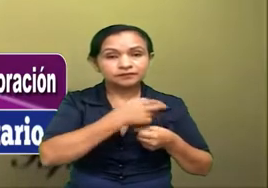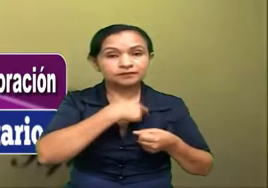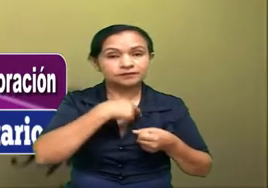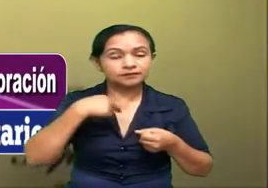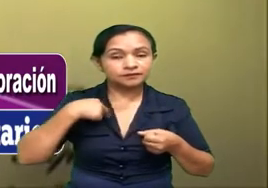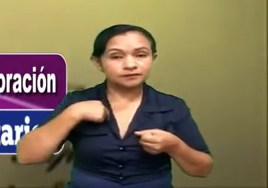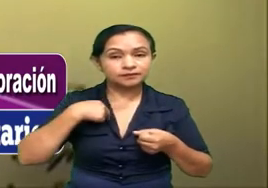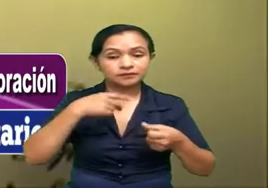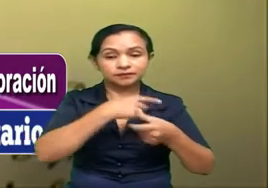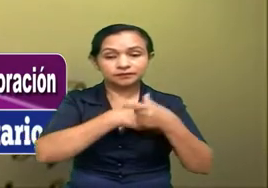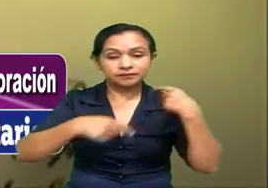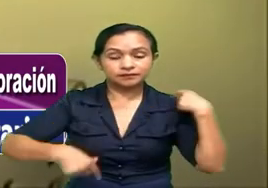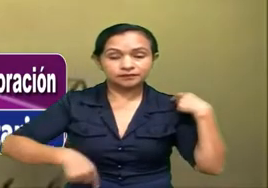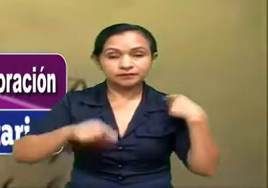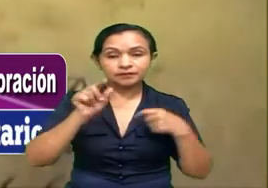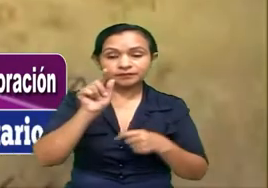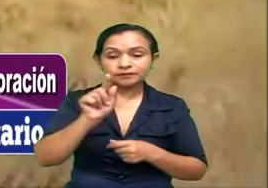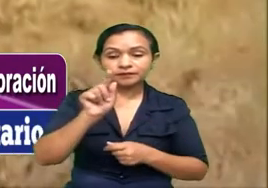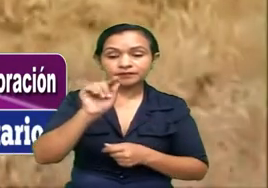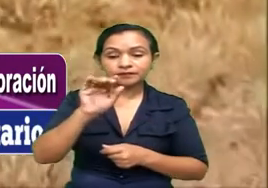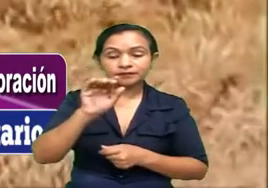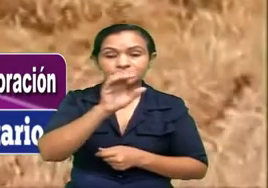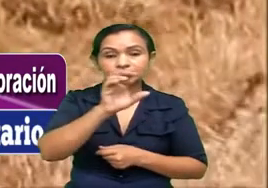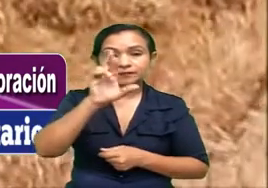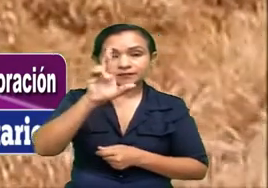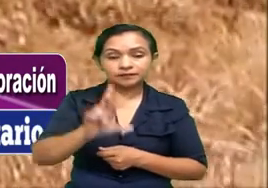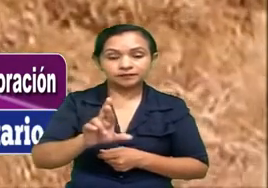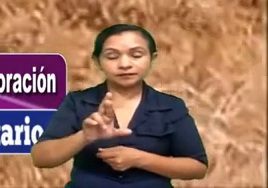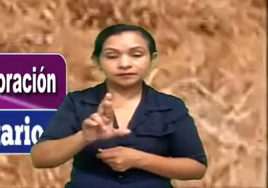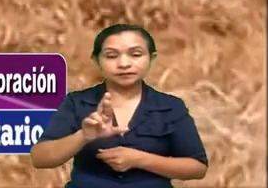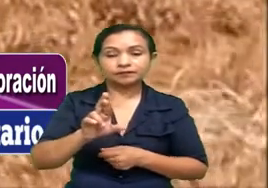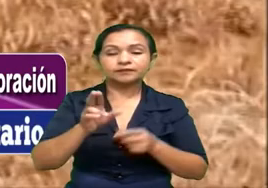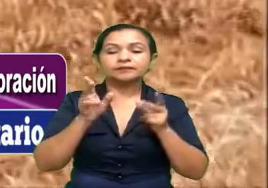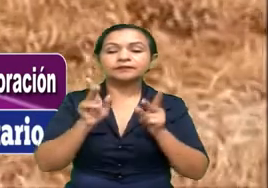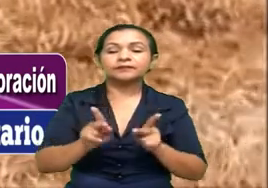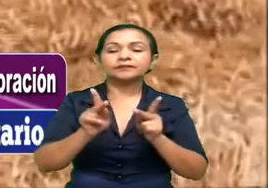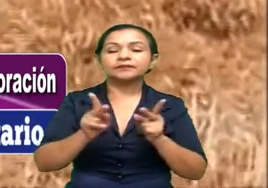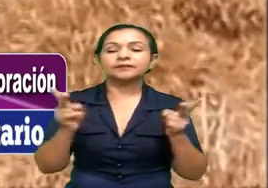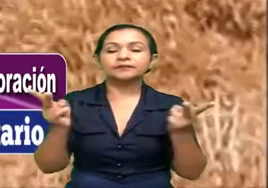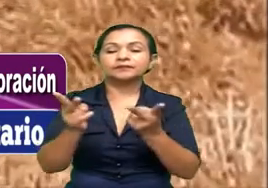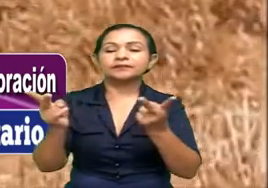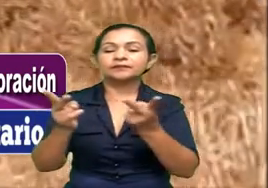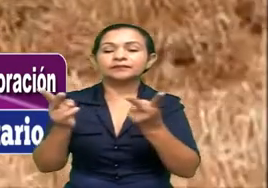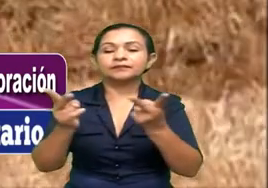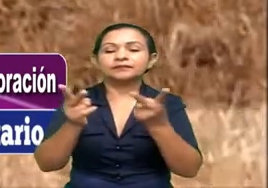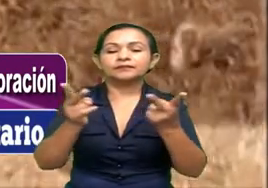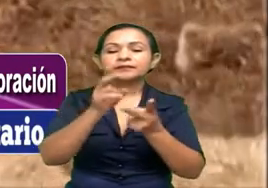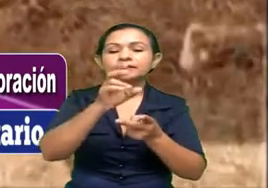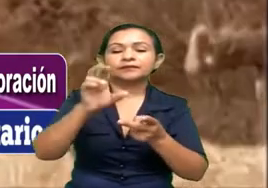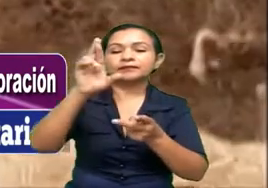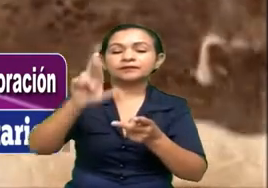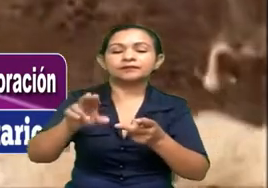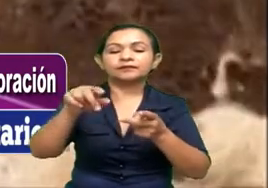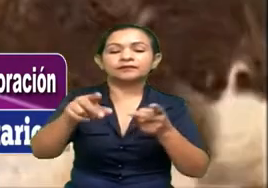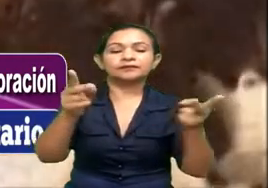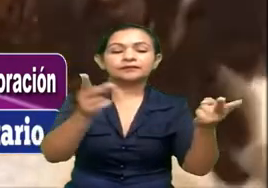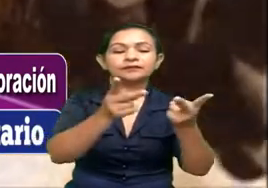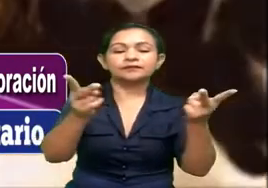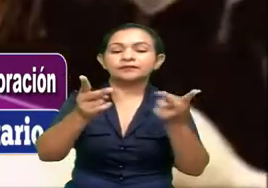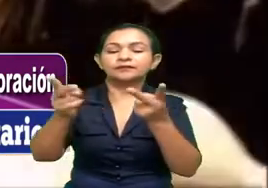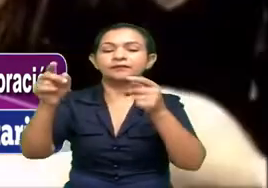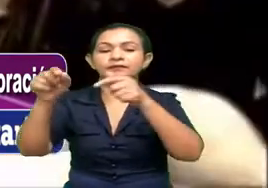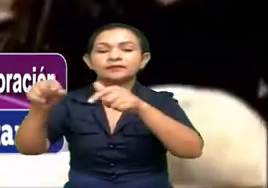un presidente tico? Mandó a repoblar esa zona con costarricenses. Uh-huh. Y